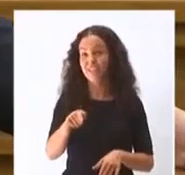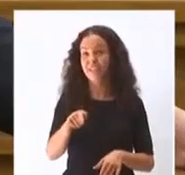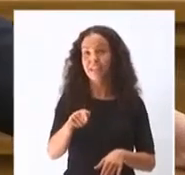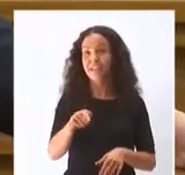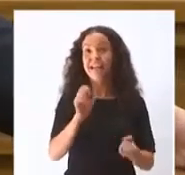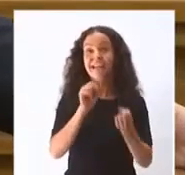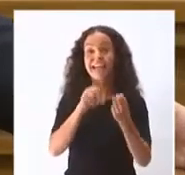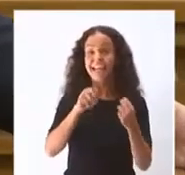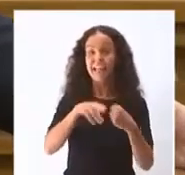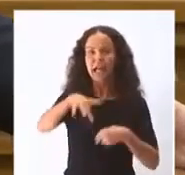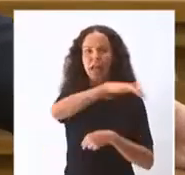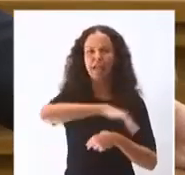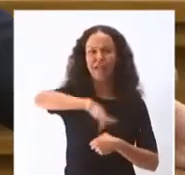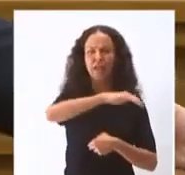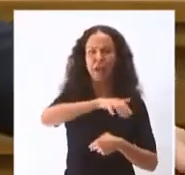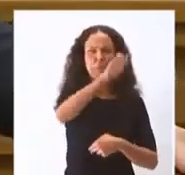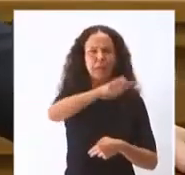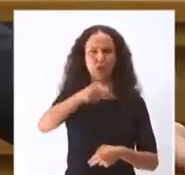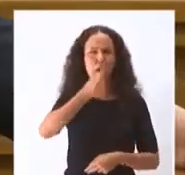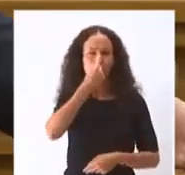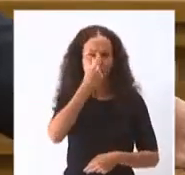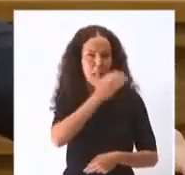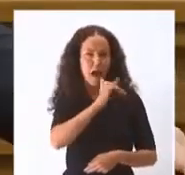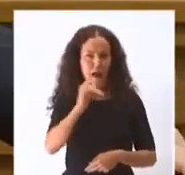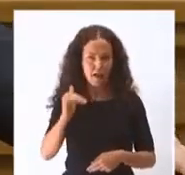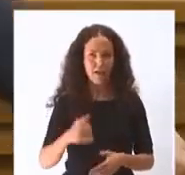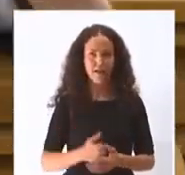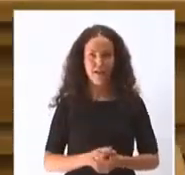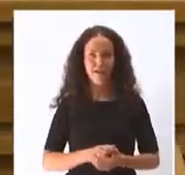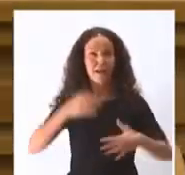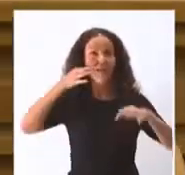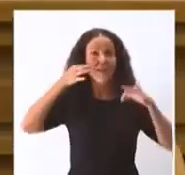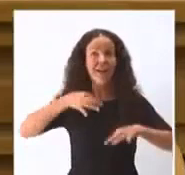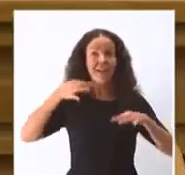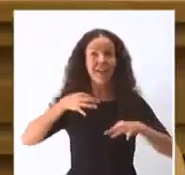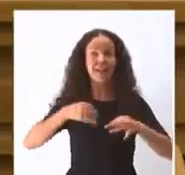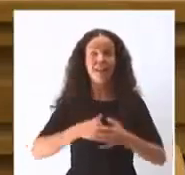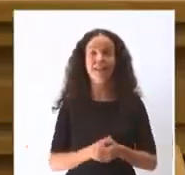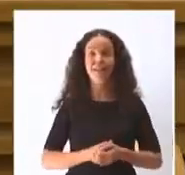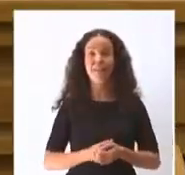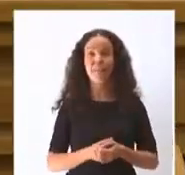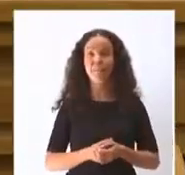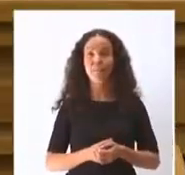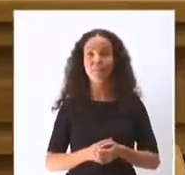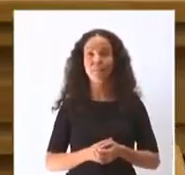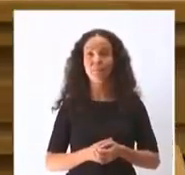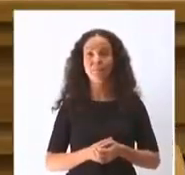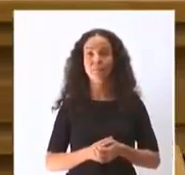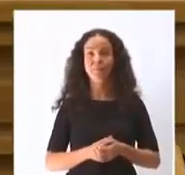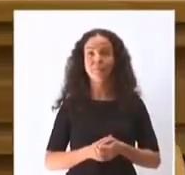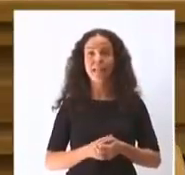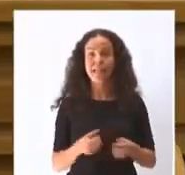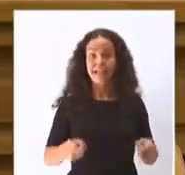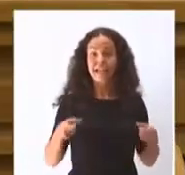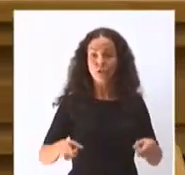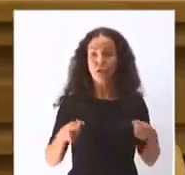carreteras de despoblamiento es decir donde en realidad en realidad en realidad el índice de gasto por